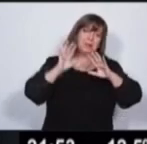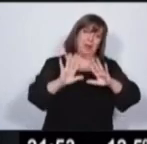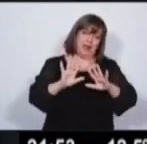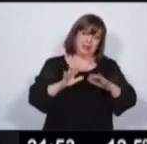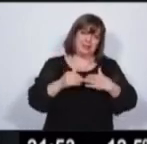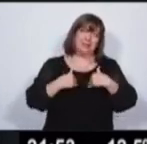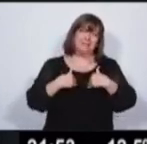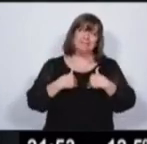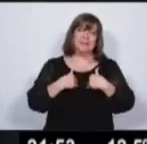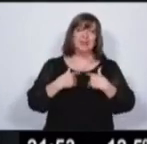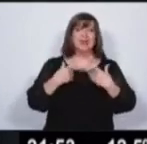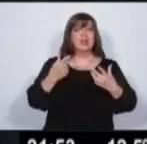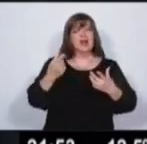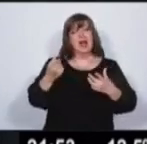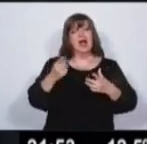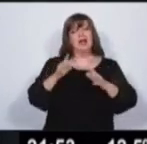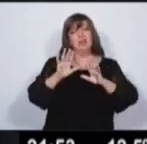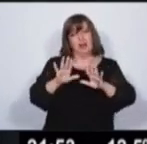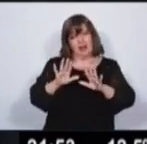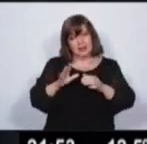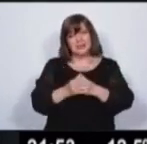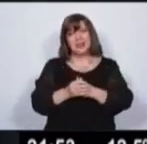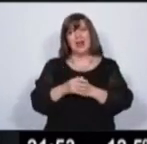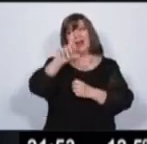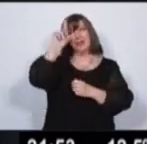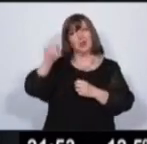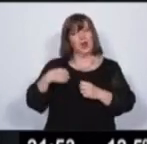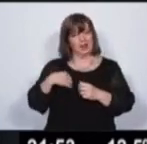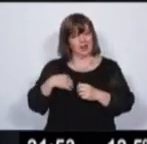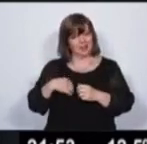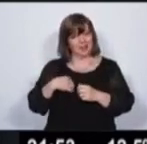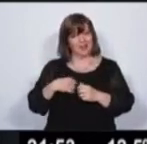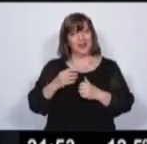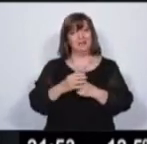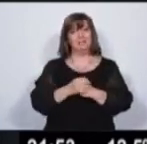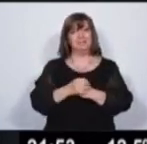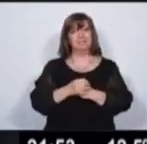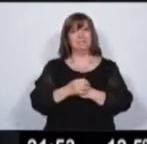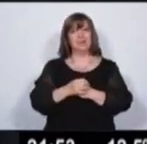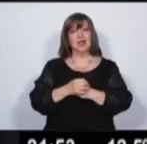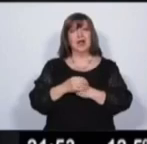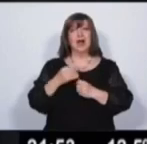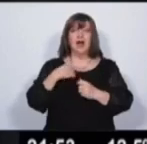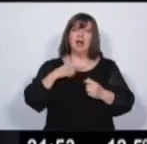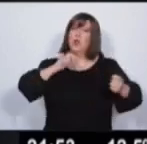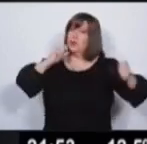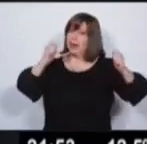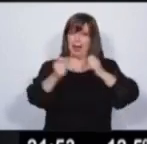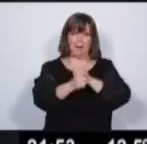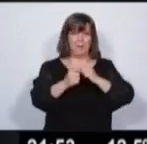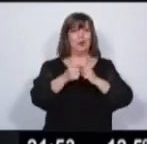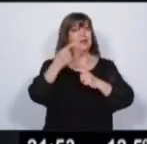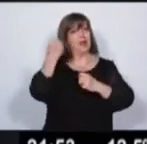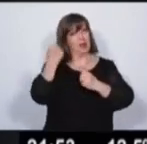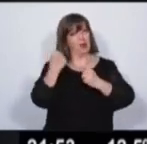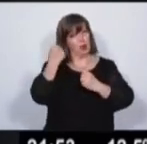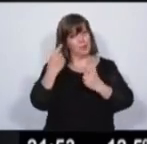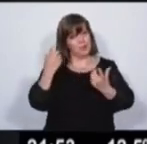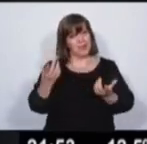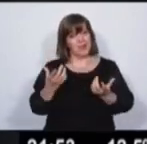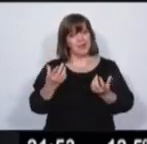fundada hay esperanza en Argentina en otra Argentina y un cambio de la orientación económica